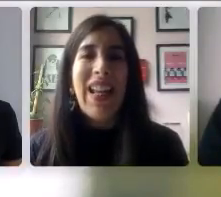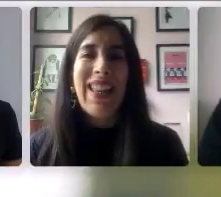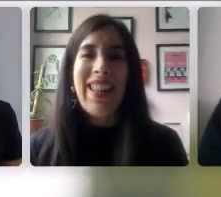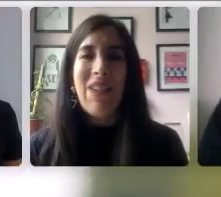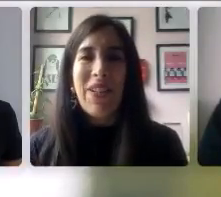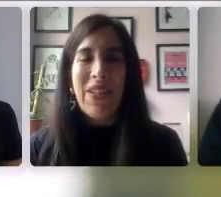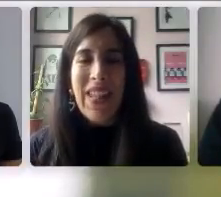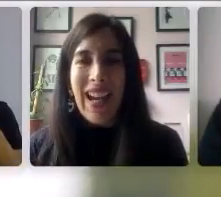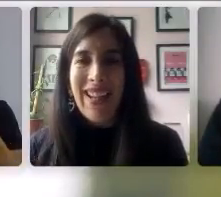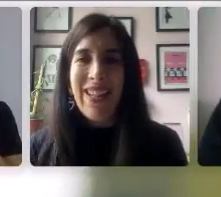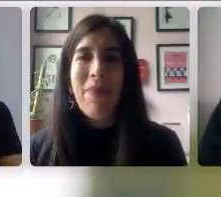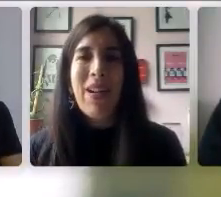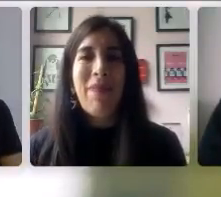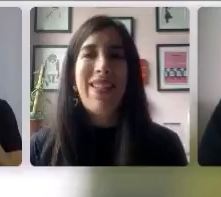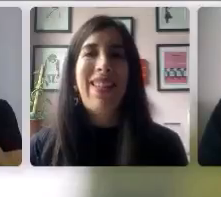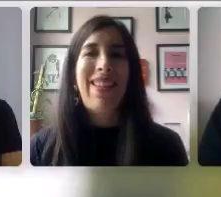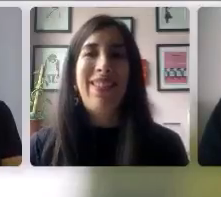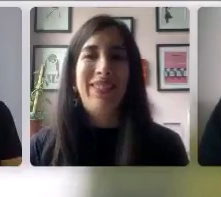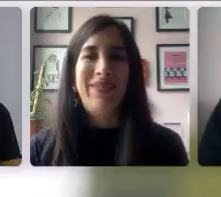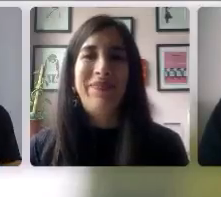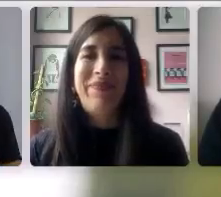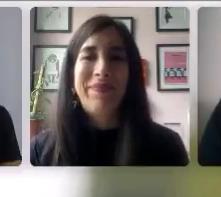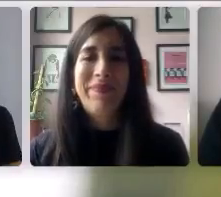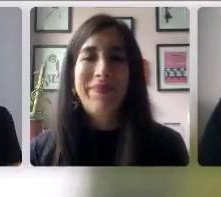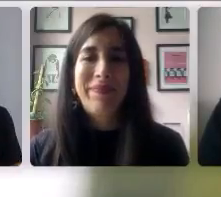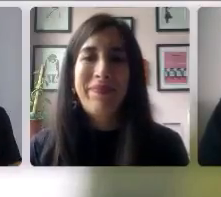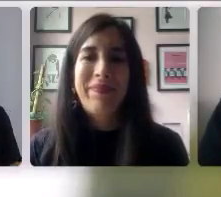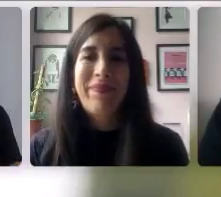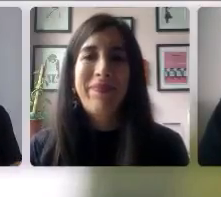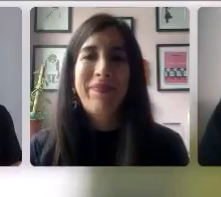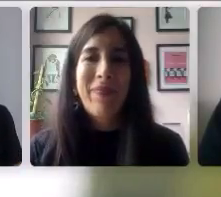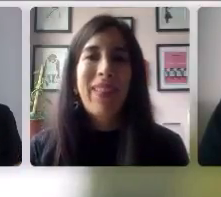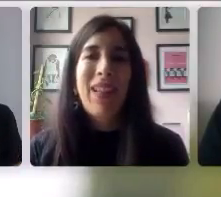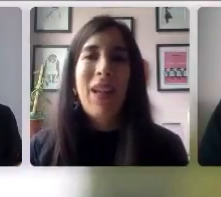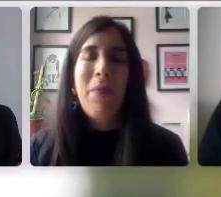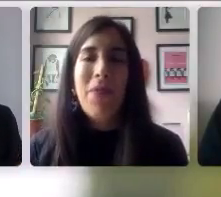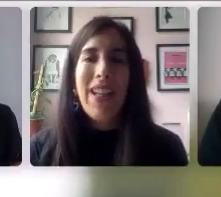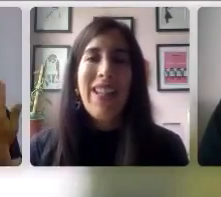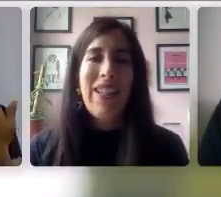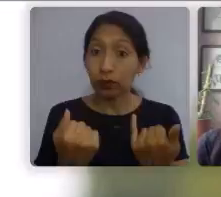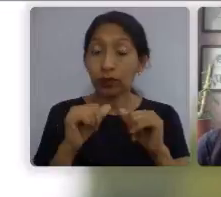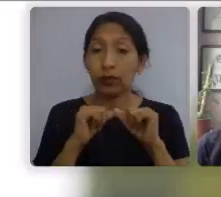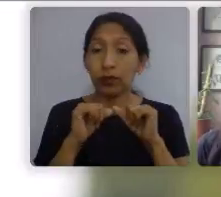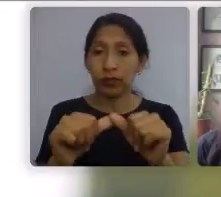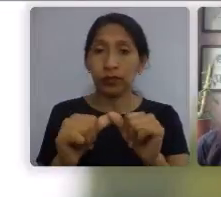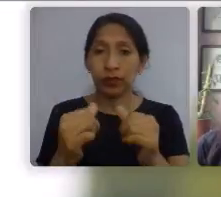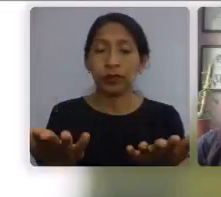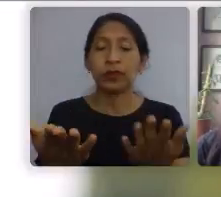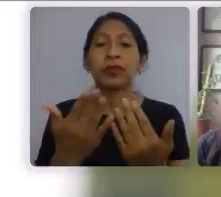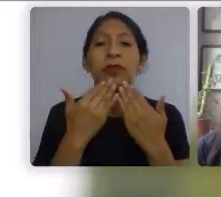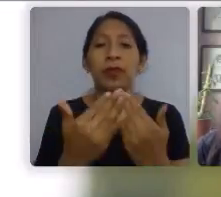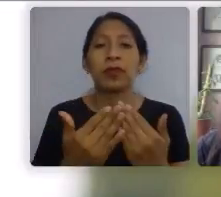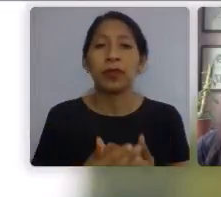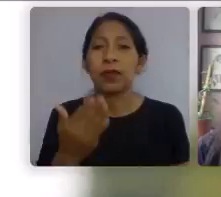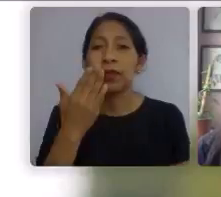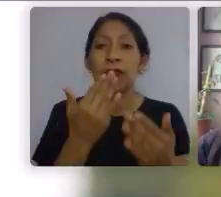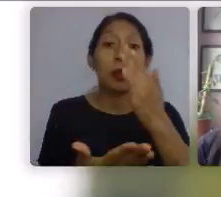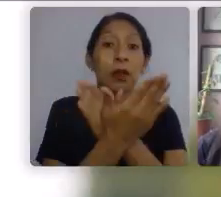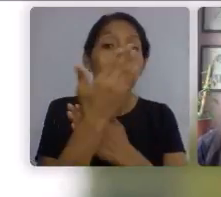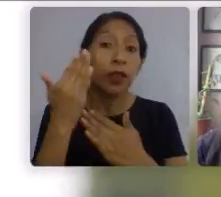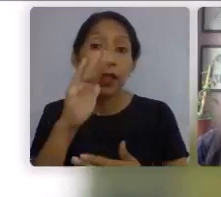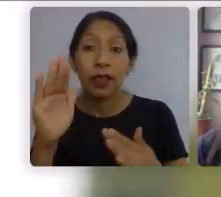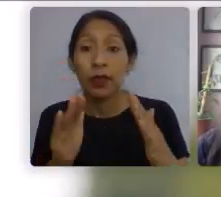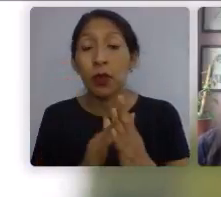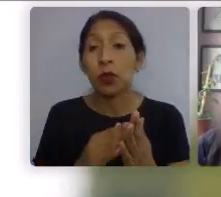Hola, Fiorella, ¿qué tal? Buenos días, gracias por la presentación. Buenos días, por favor, continúa. Muchas gracias, Fiorella. Muy buenos días a todos,